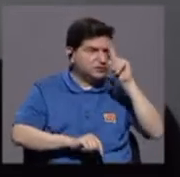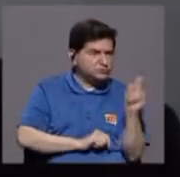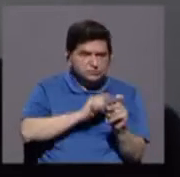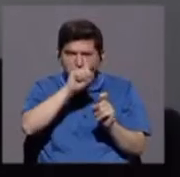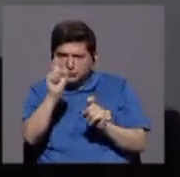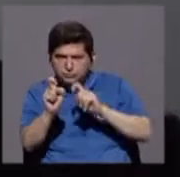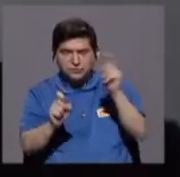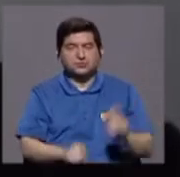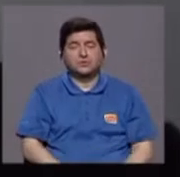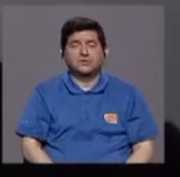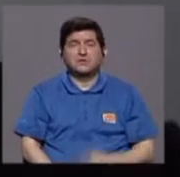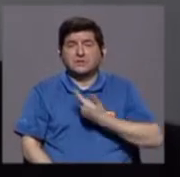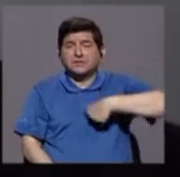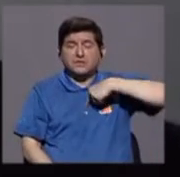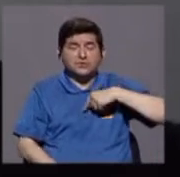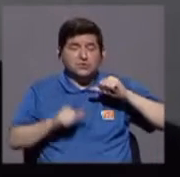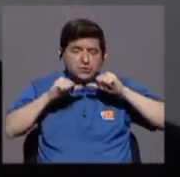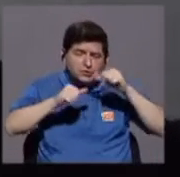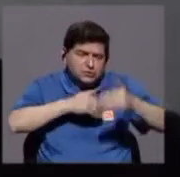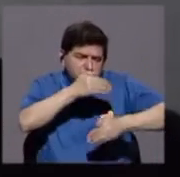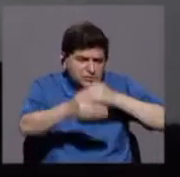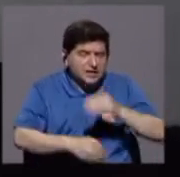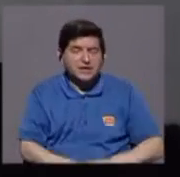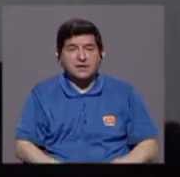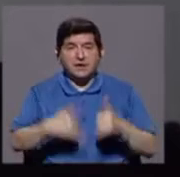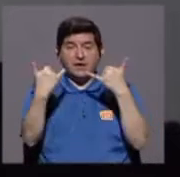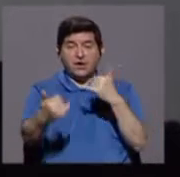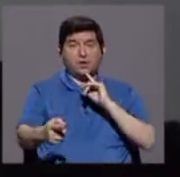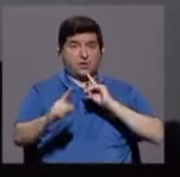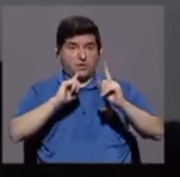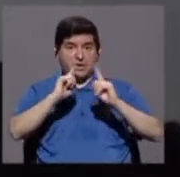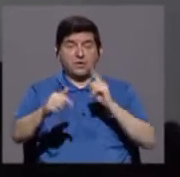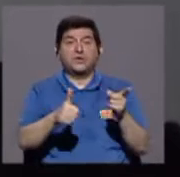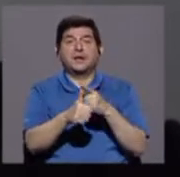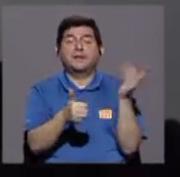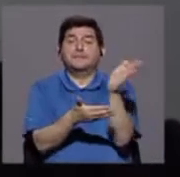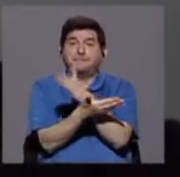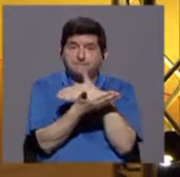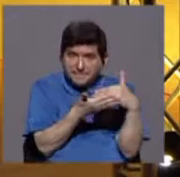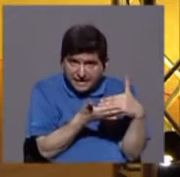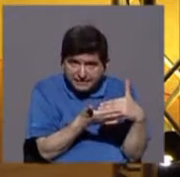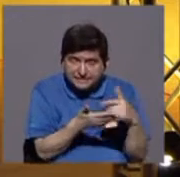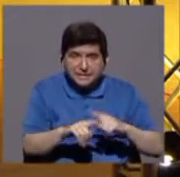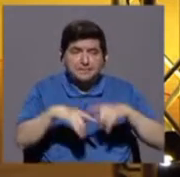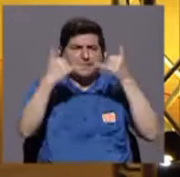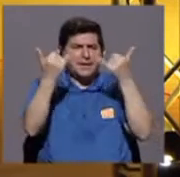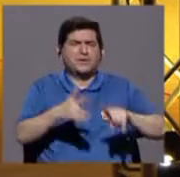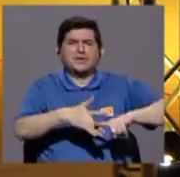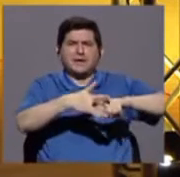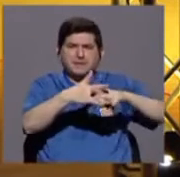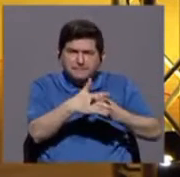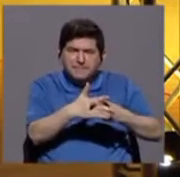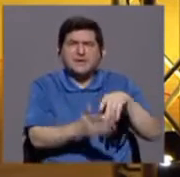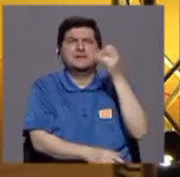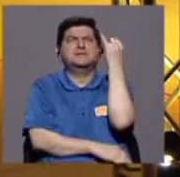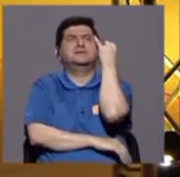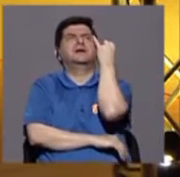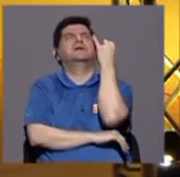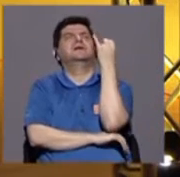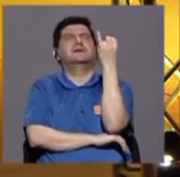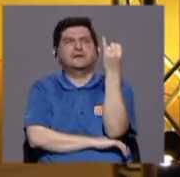que todavía estamos terminando de procesar. Esto que divulgamos esta vez es una primera parte, pero ya comienza a darnos luces